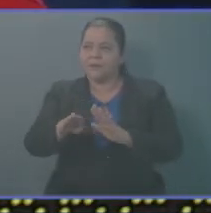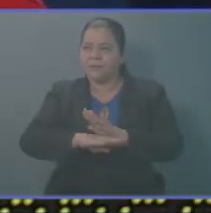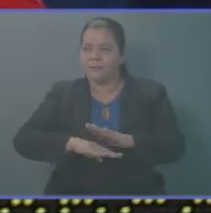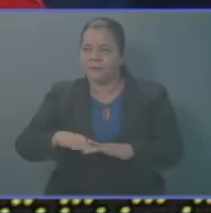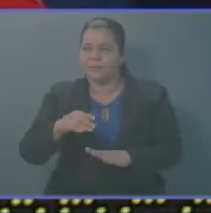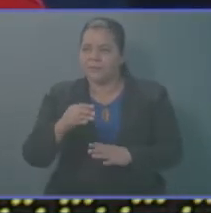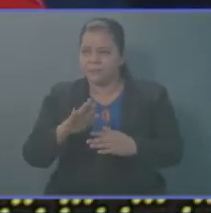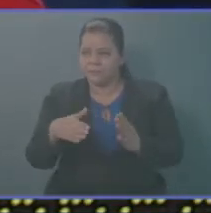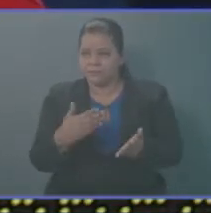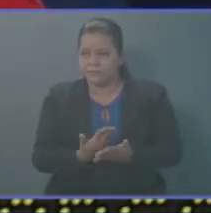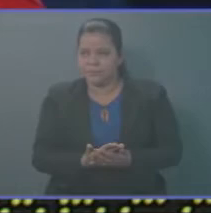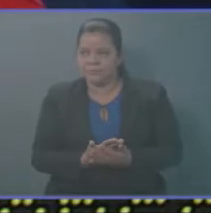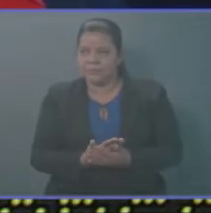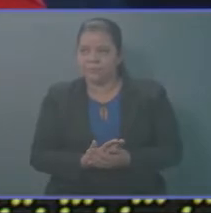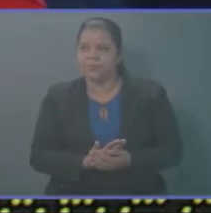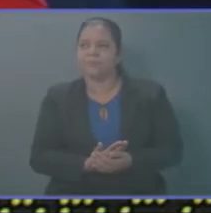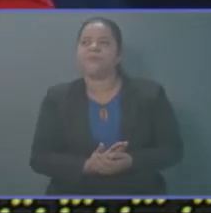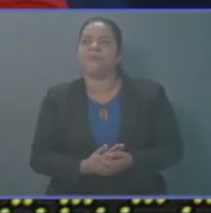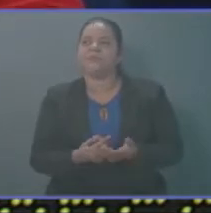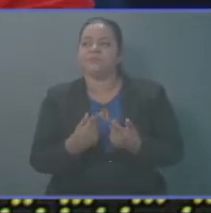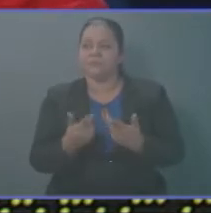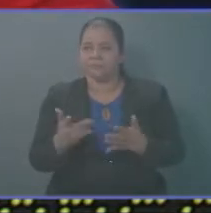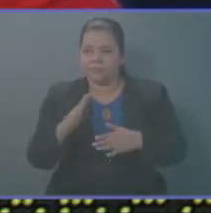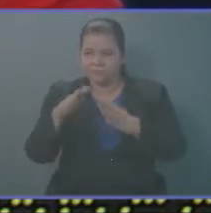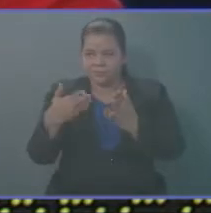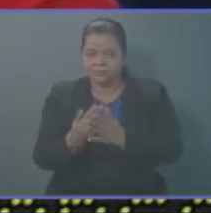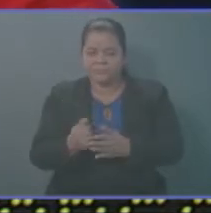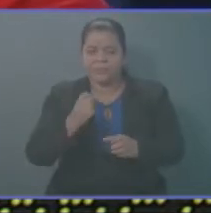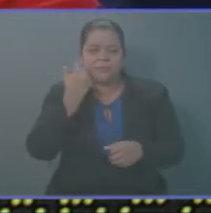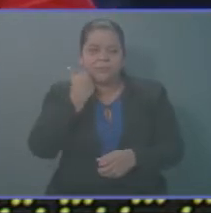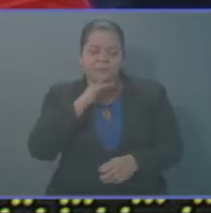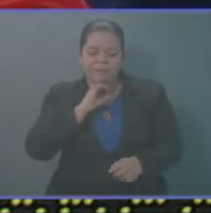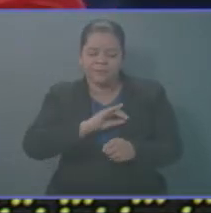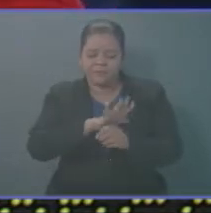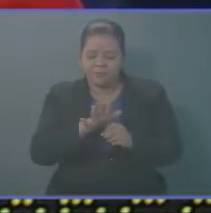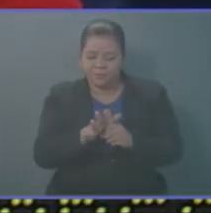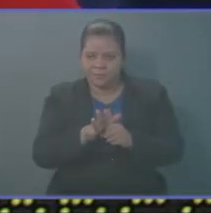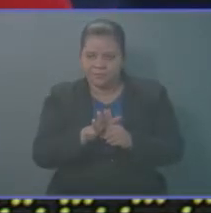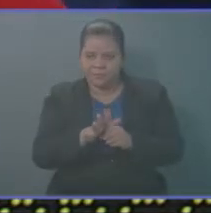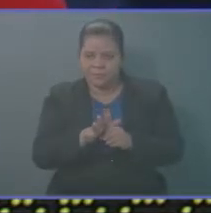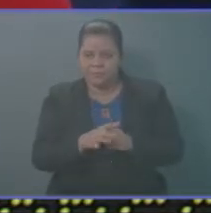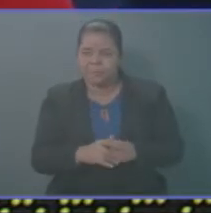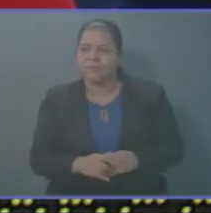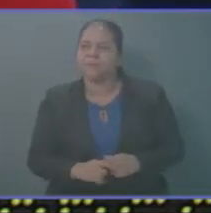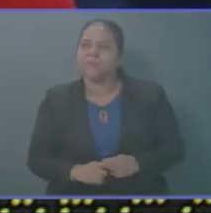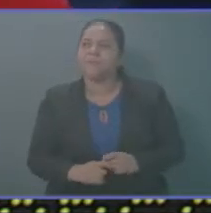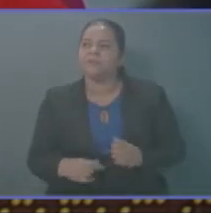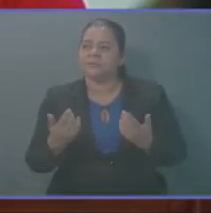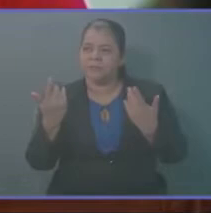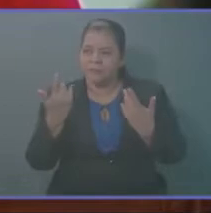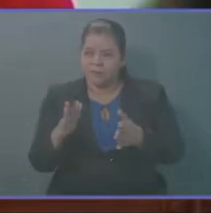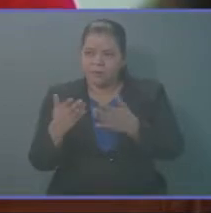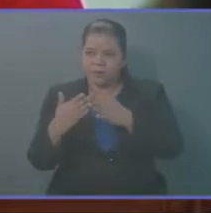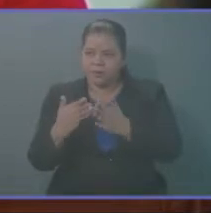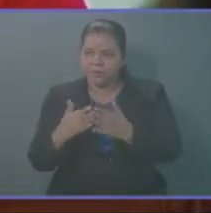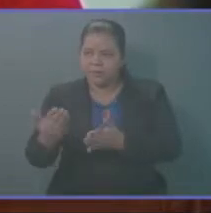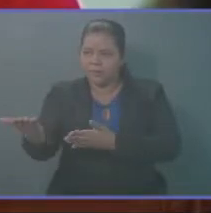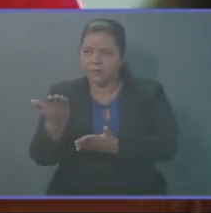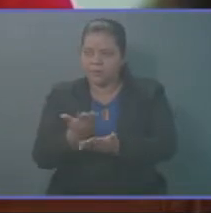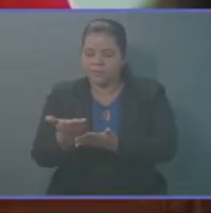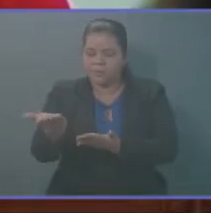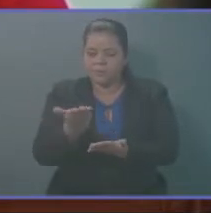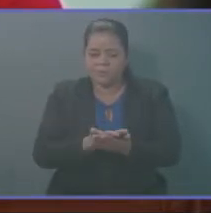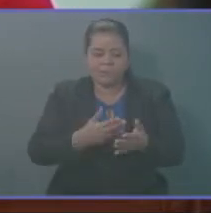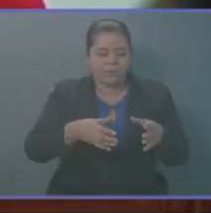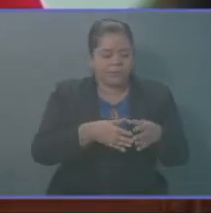familias afectados por las medidas de contención del COVID-19. Hay diferentes iniciativas dentro de la